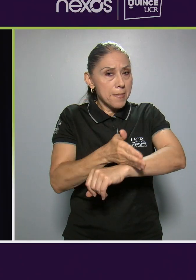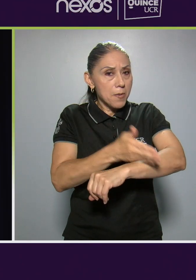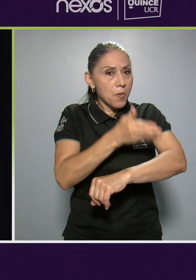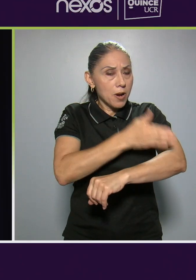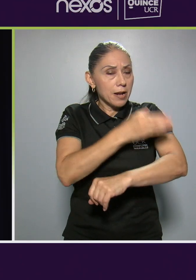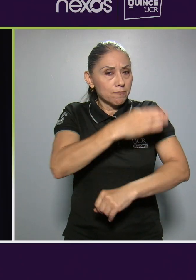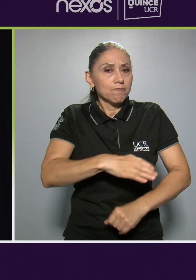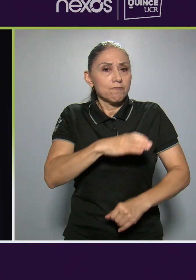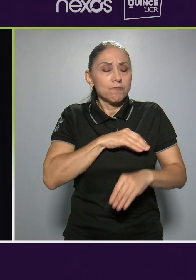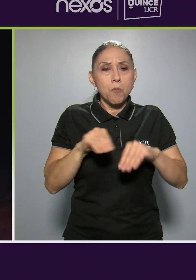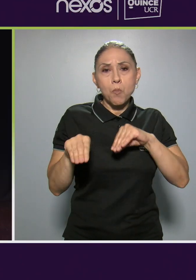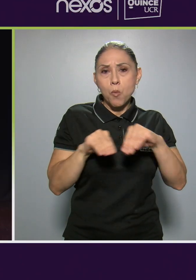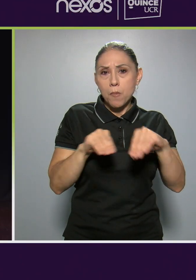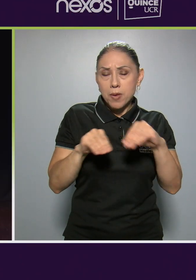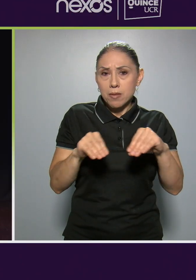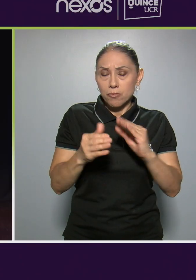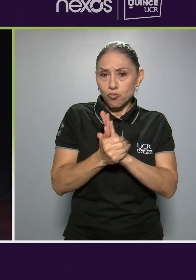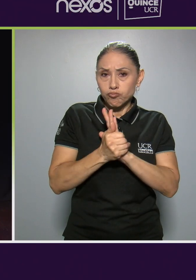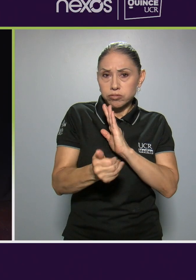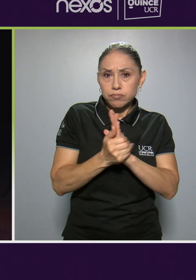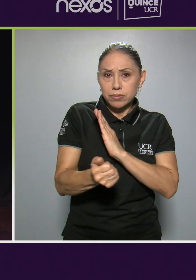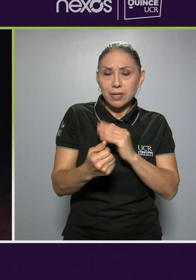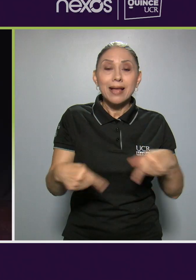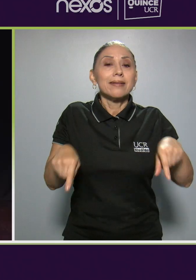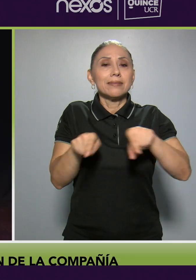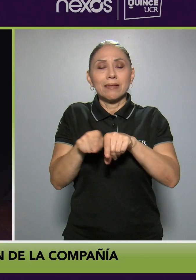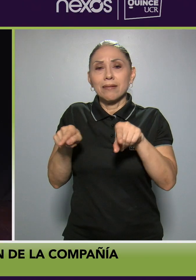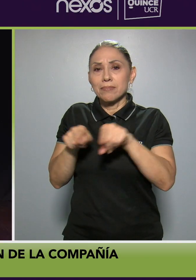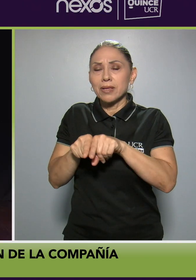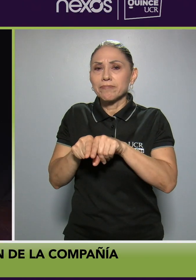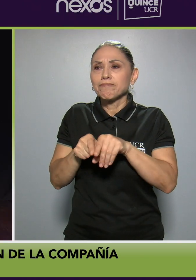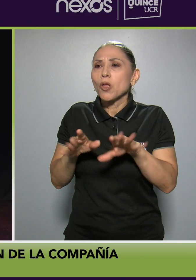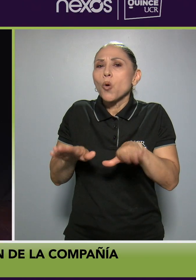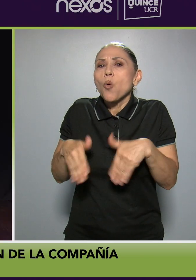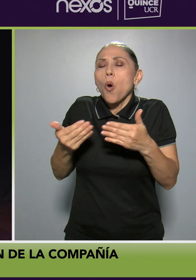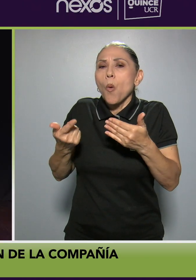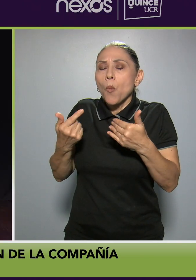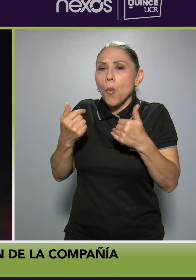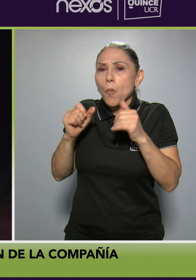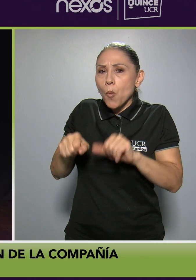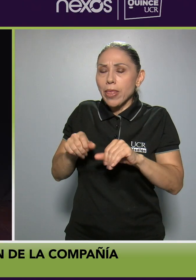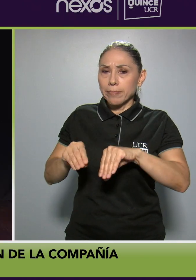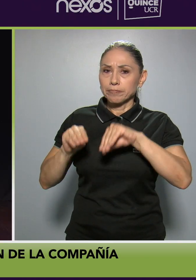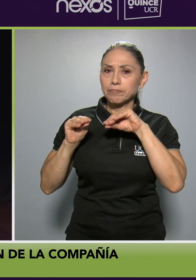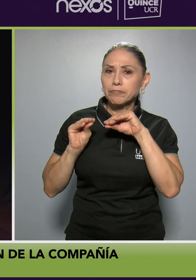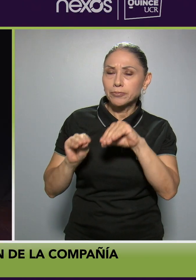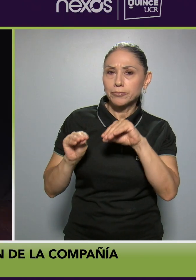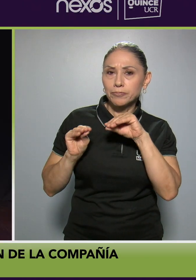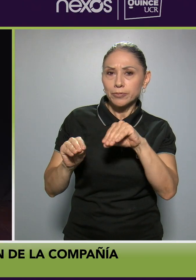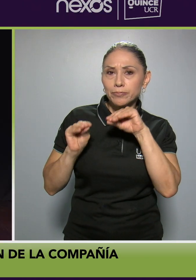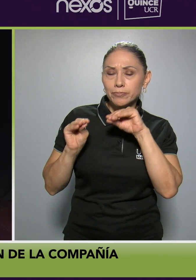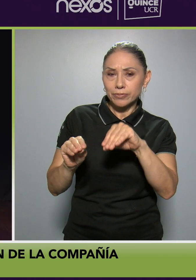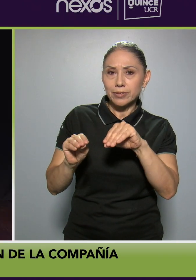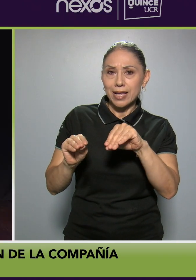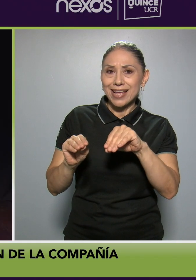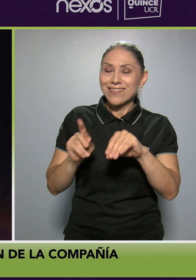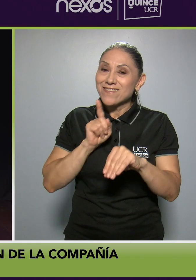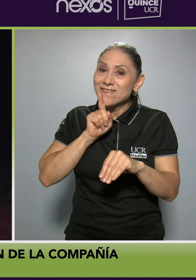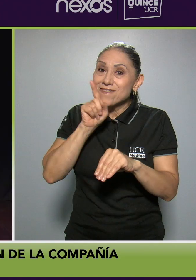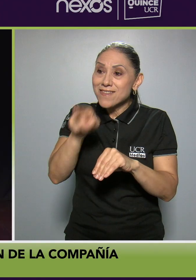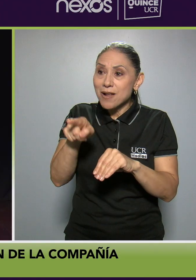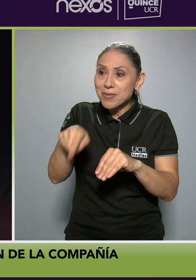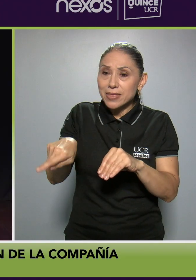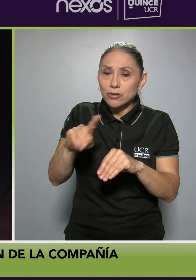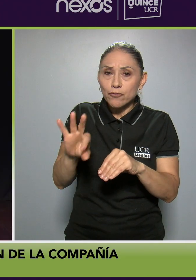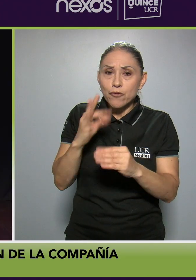de movimiento, nuestras habilidades, pero también cómo poder brindar lo que son clases que sean realmente accesibles